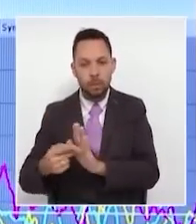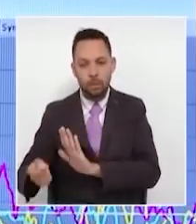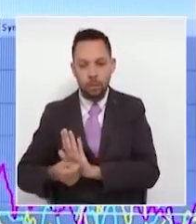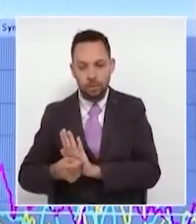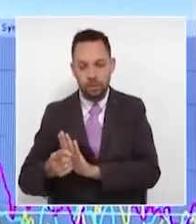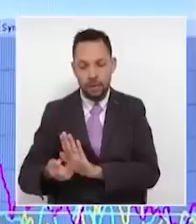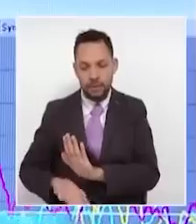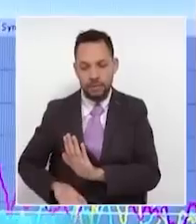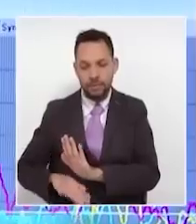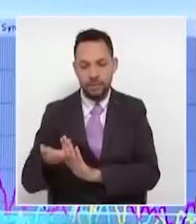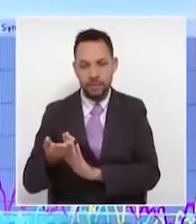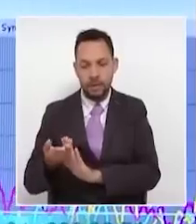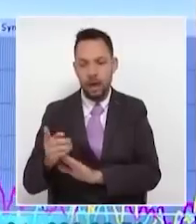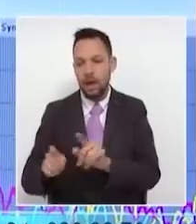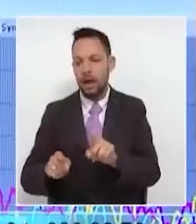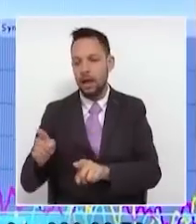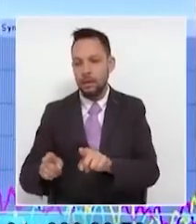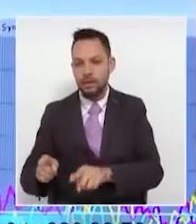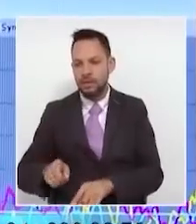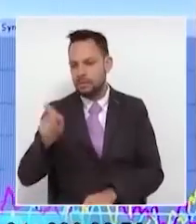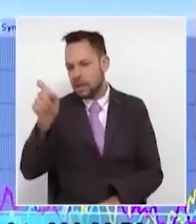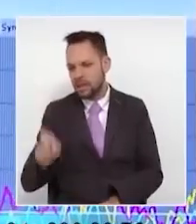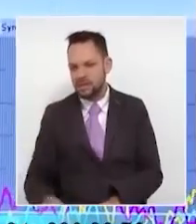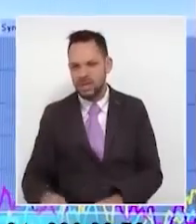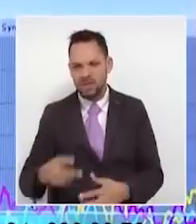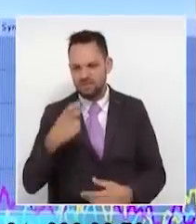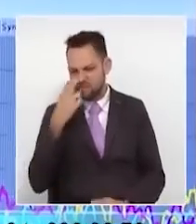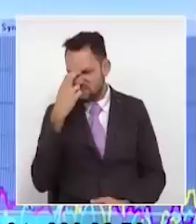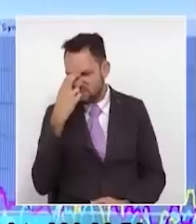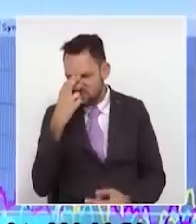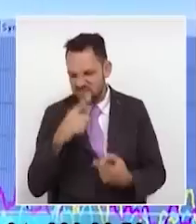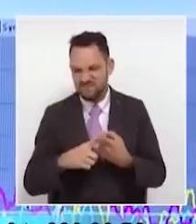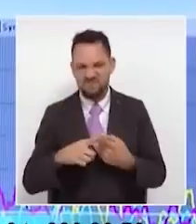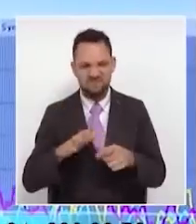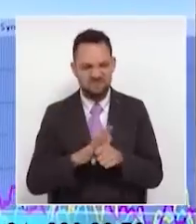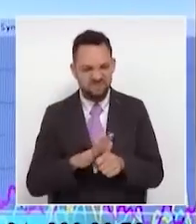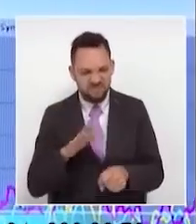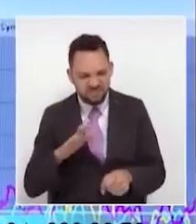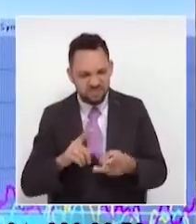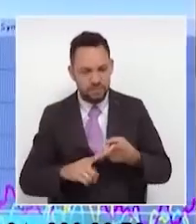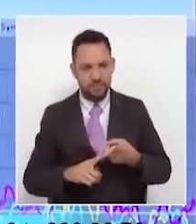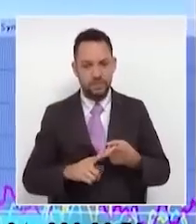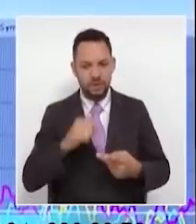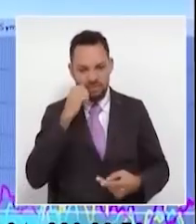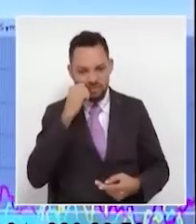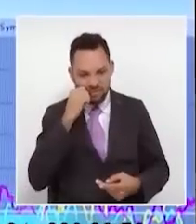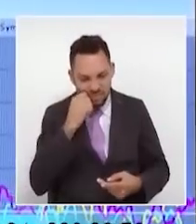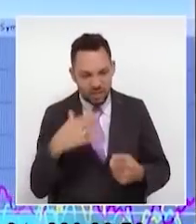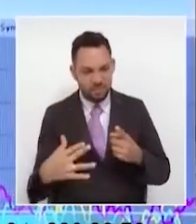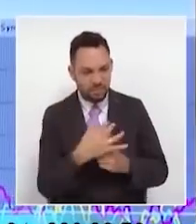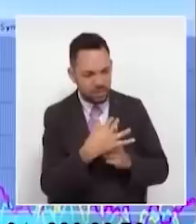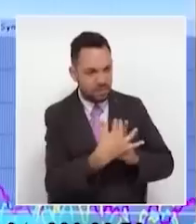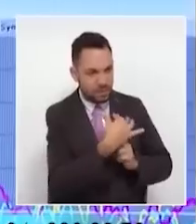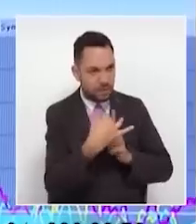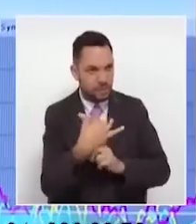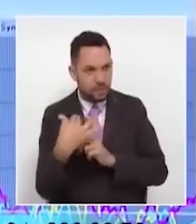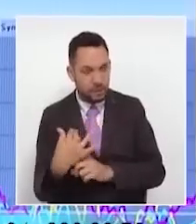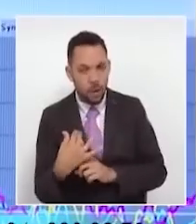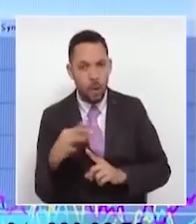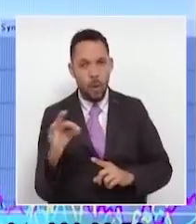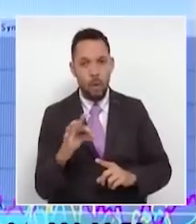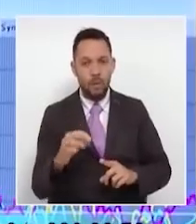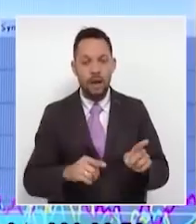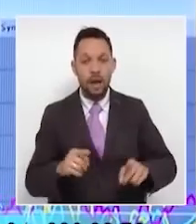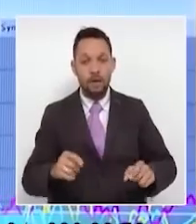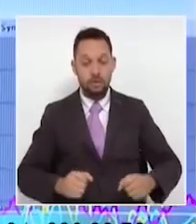entonces vamos a ver personas que son irritables que se alteran fácilmente físicamente son personas que tienen un abdomen